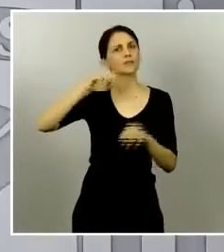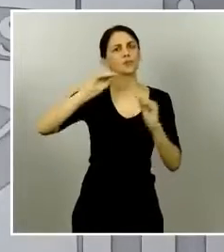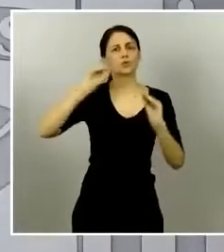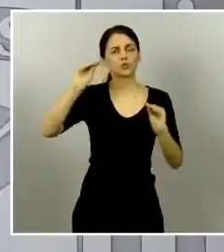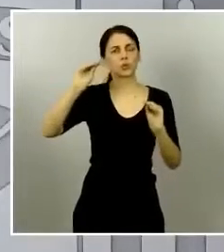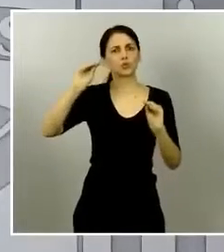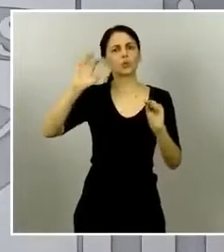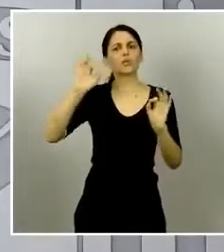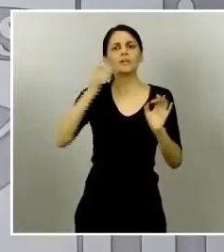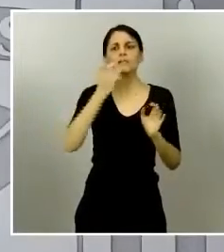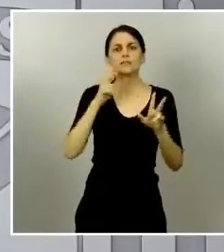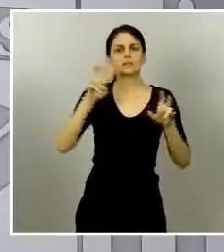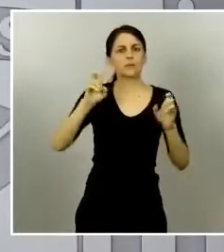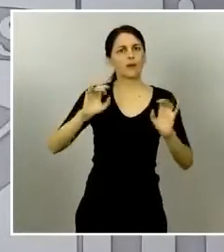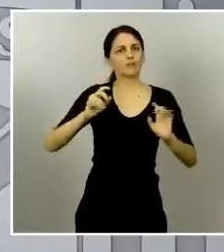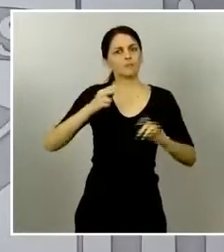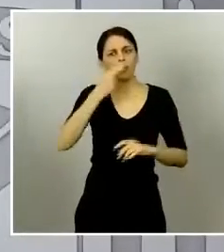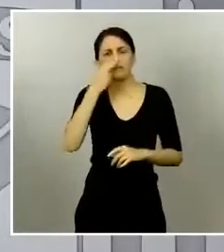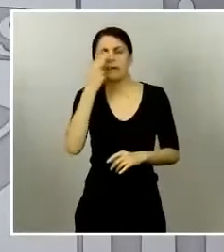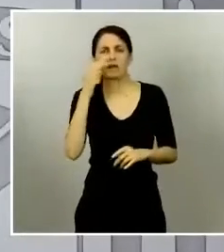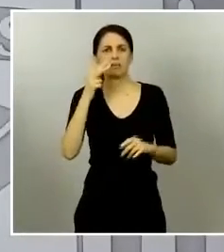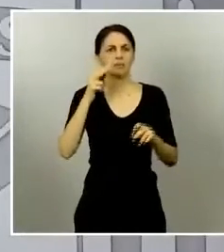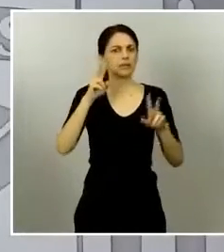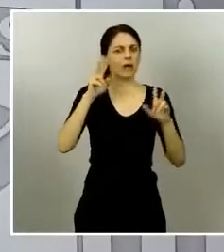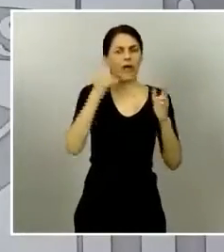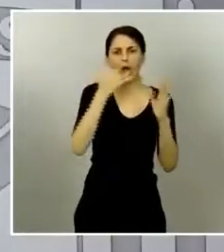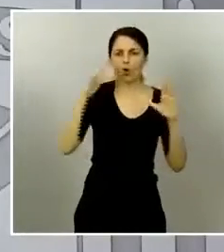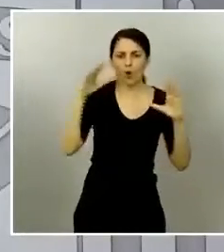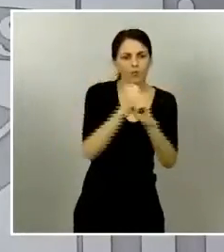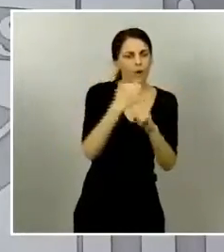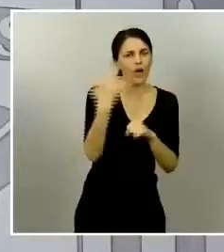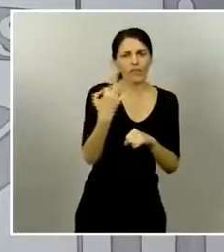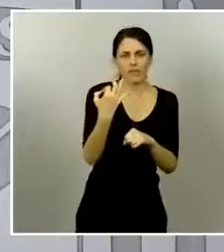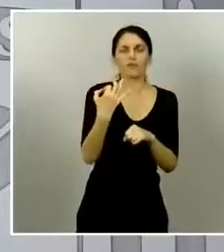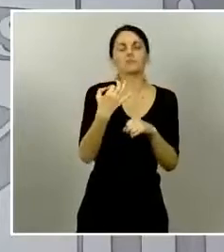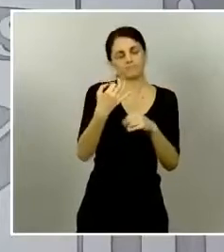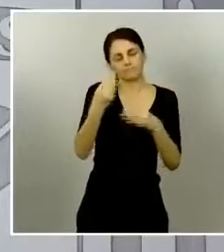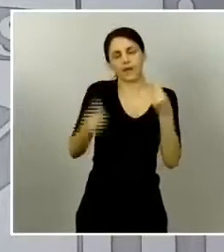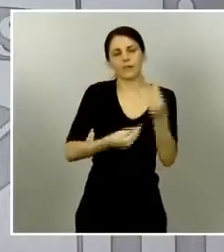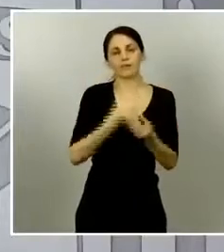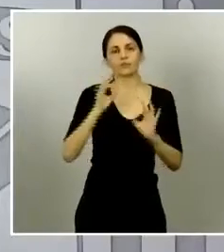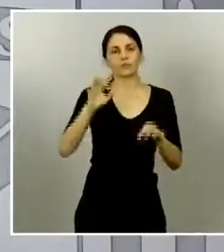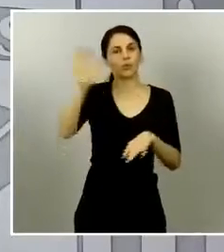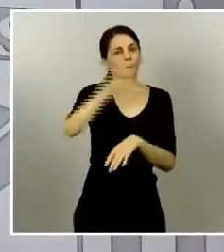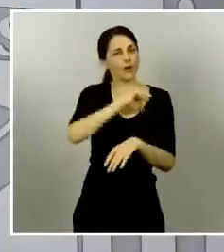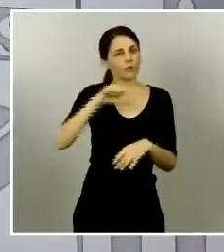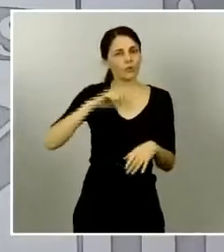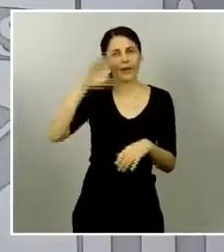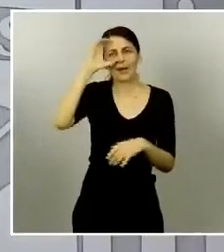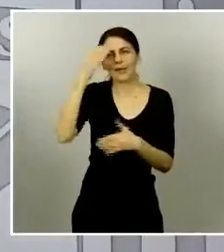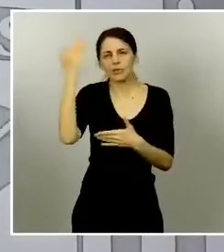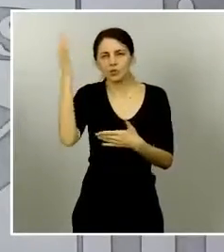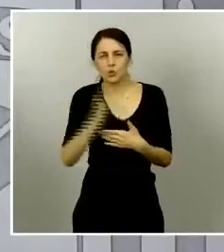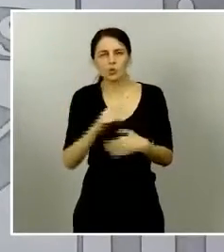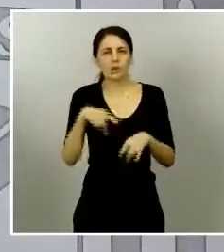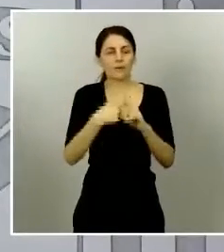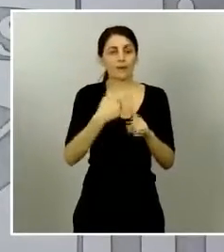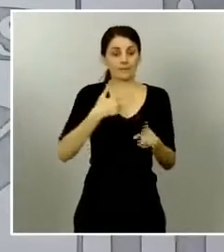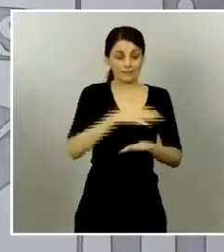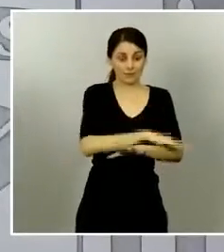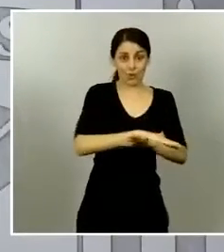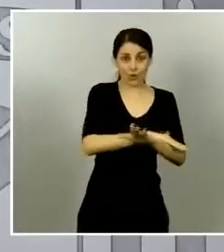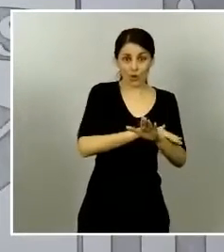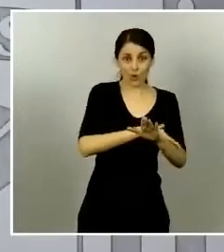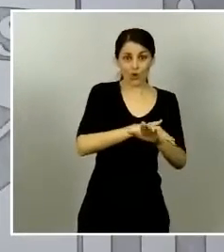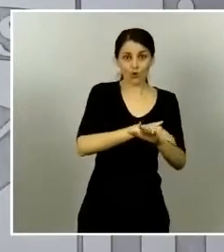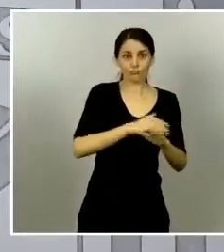presidentes, poder pararse en aquellos temas que pueda resultar de especial interés, escuchar a las comunidades autónomas e informar de